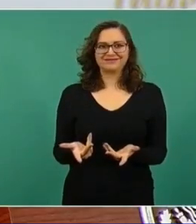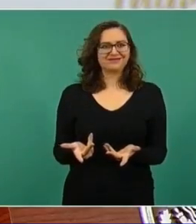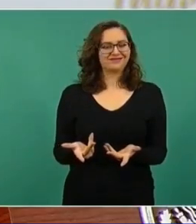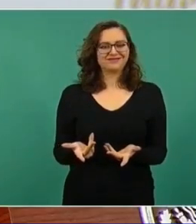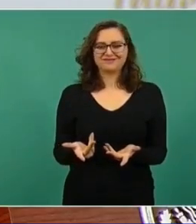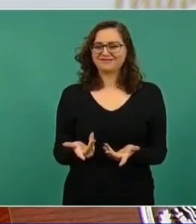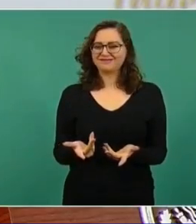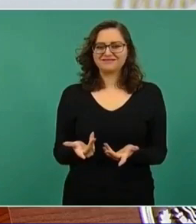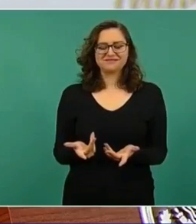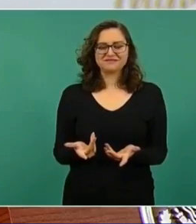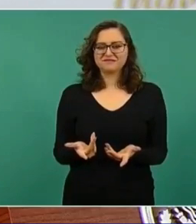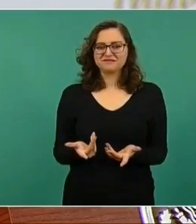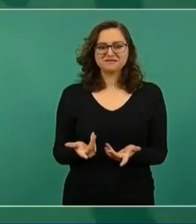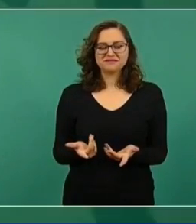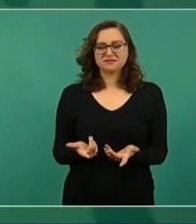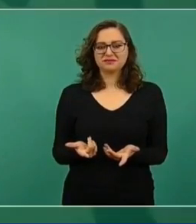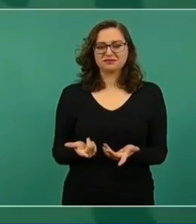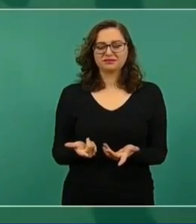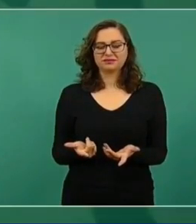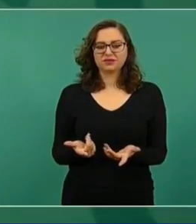para justificar